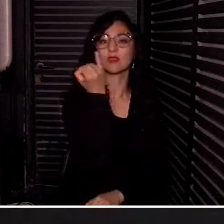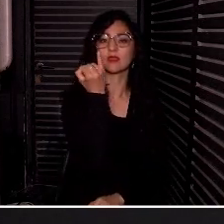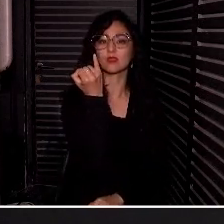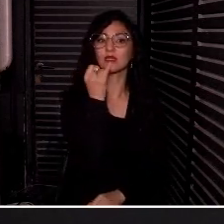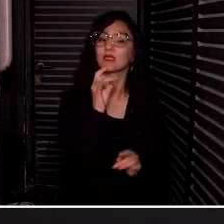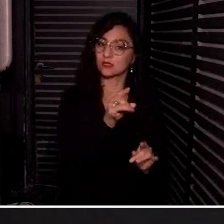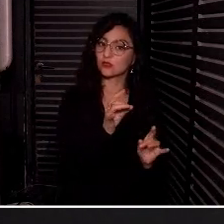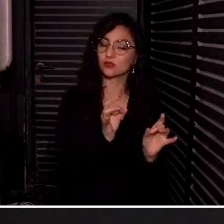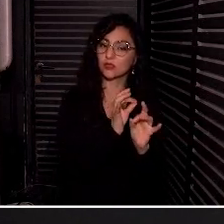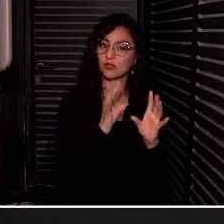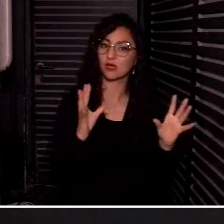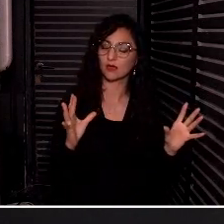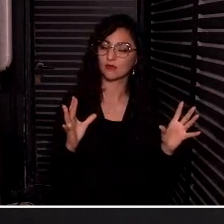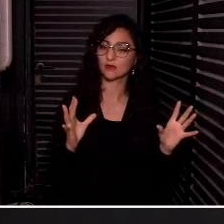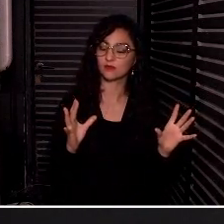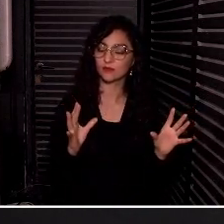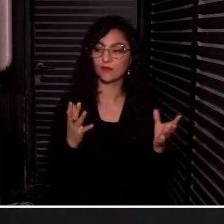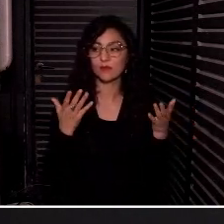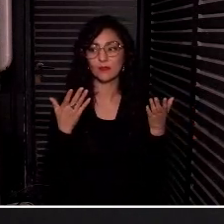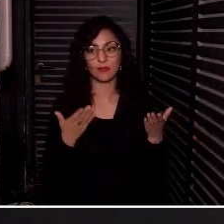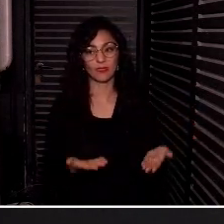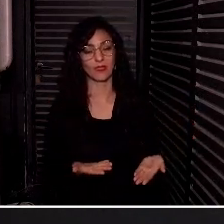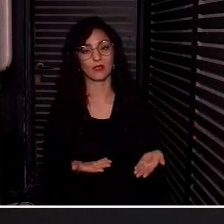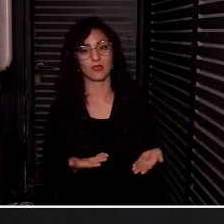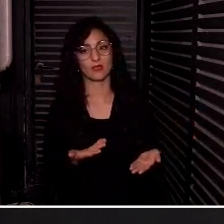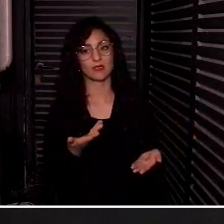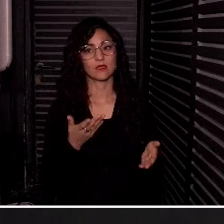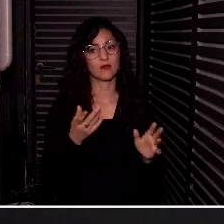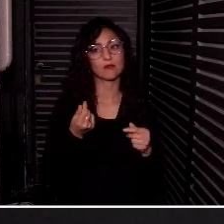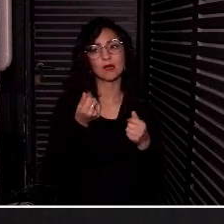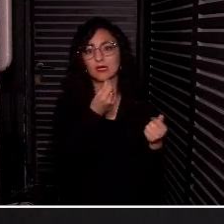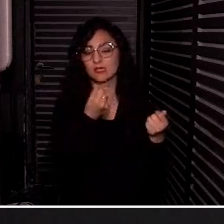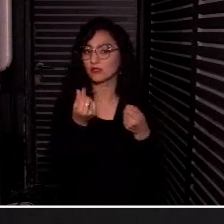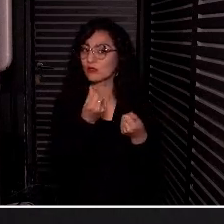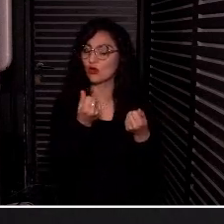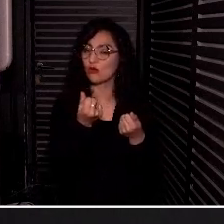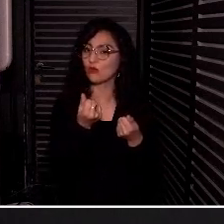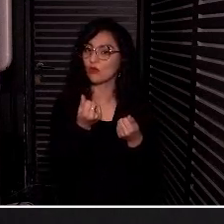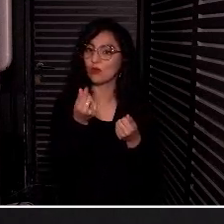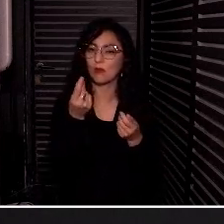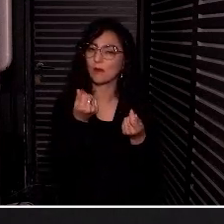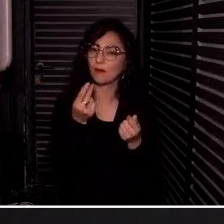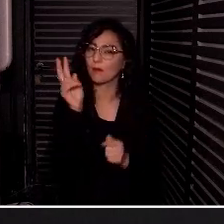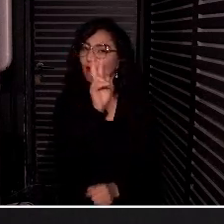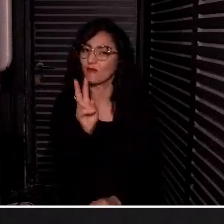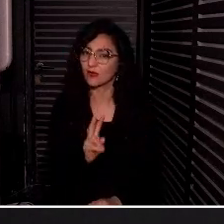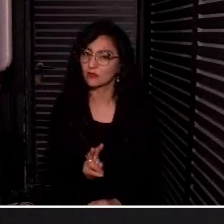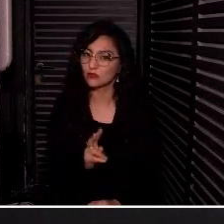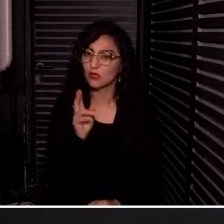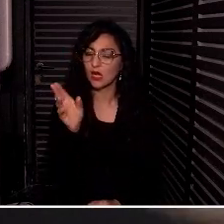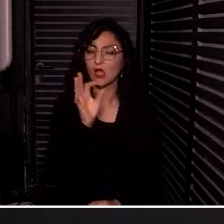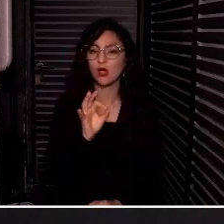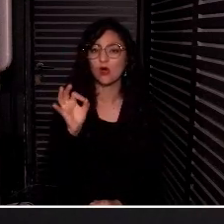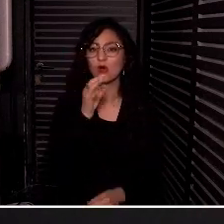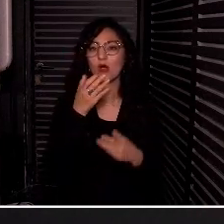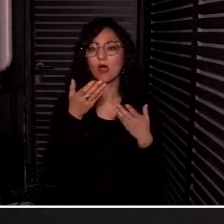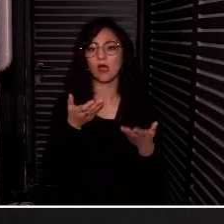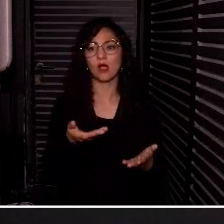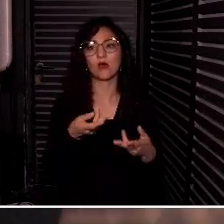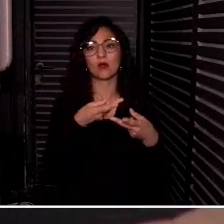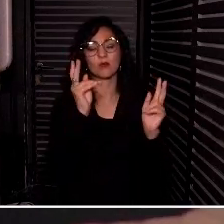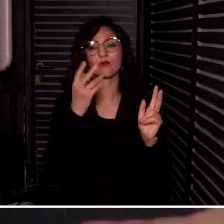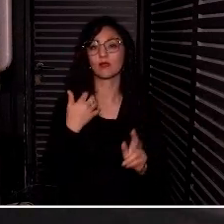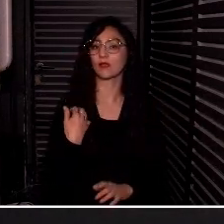grave y podemos llegar al límite de una lo Venezuela o podemos estar en la dinámica que está hoy día la televisión pública